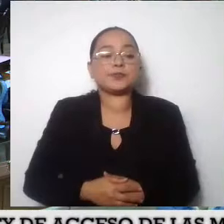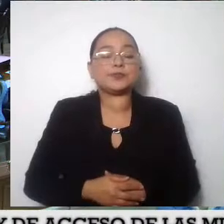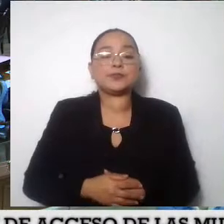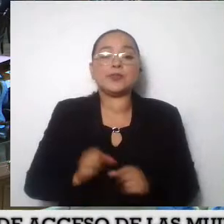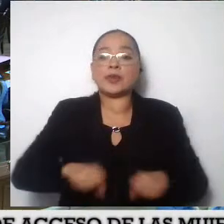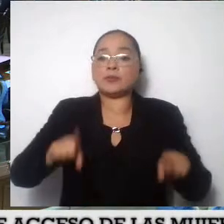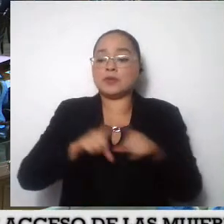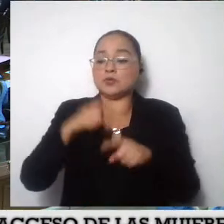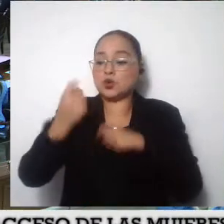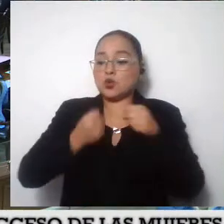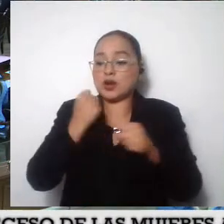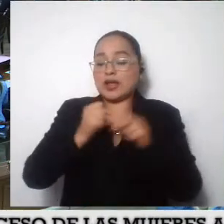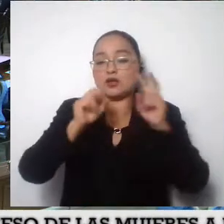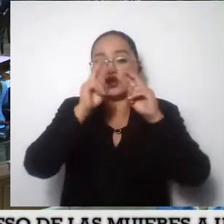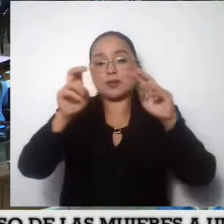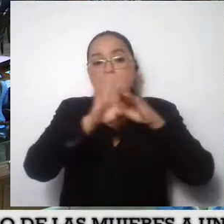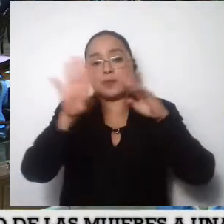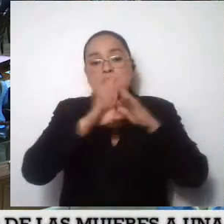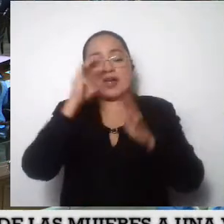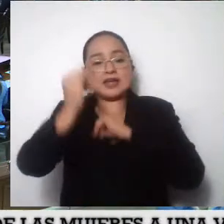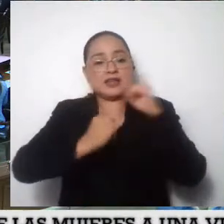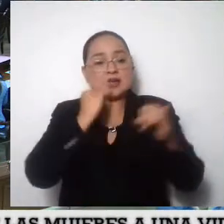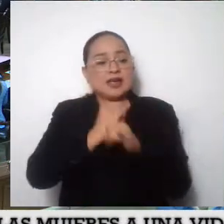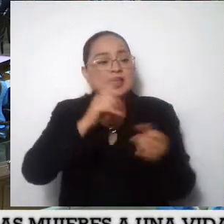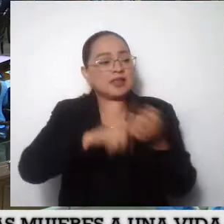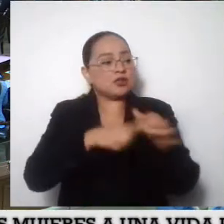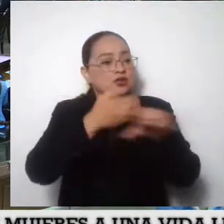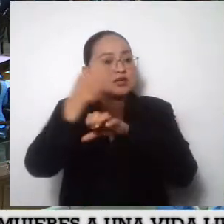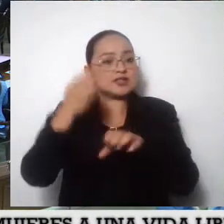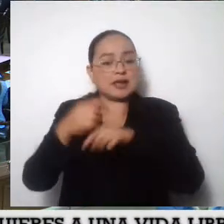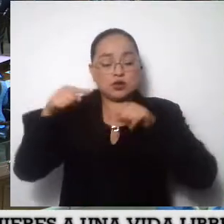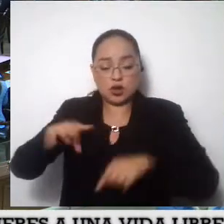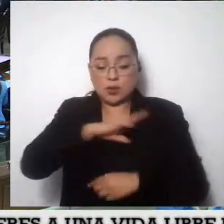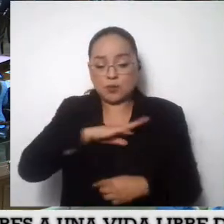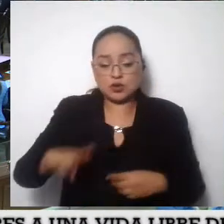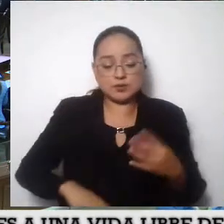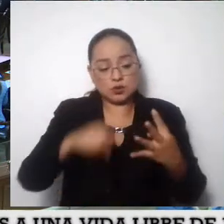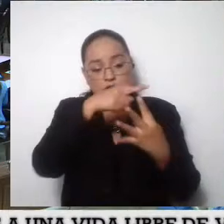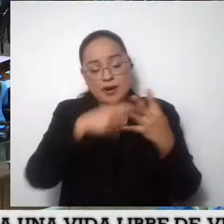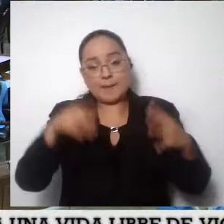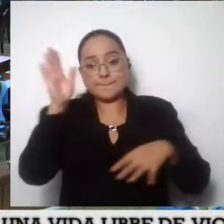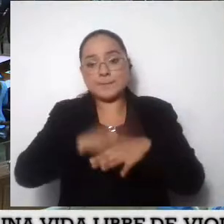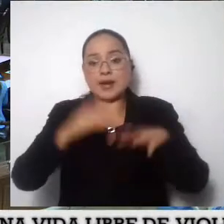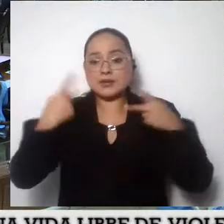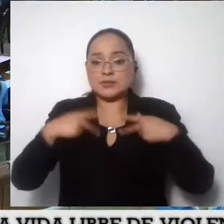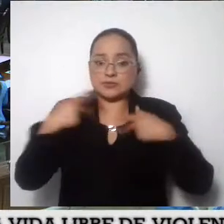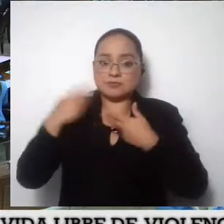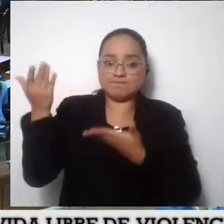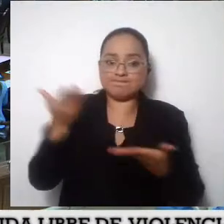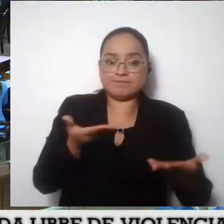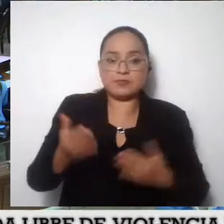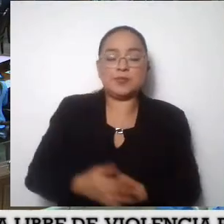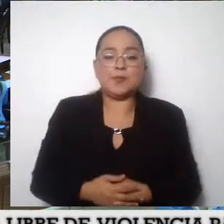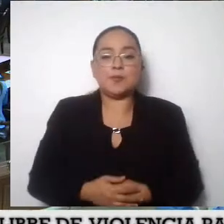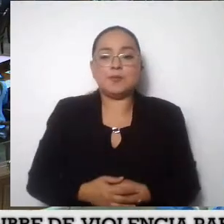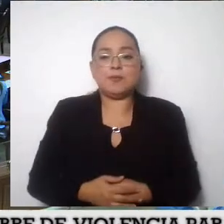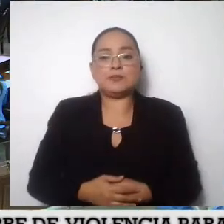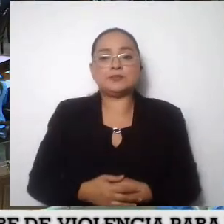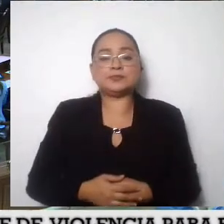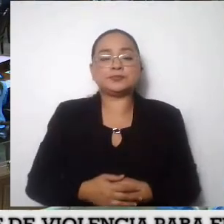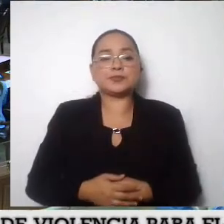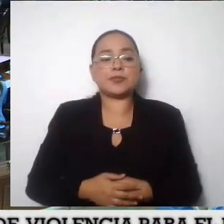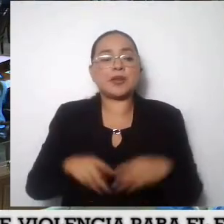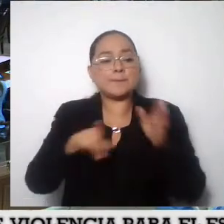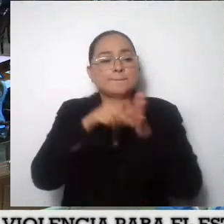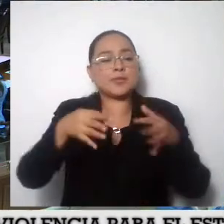y Migración Internacional en las Entidades Federativas de México para el 2021. En el Boletín de